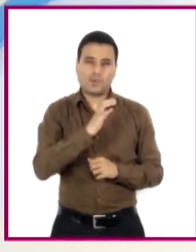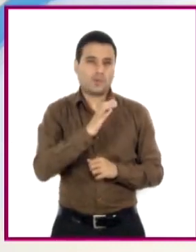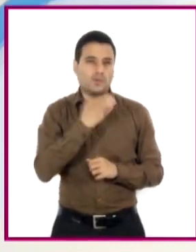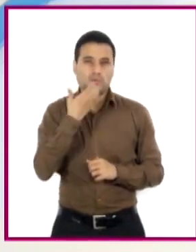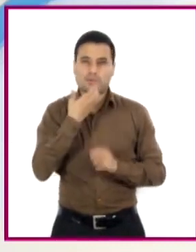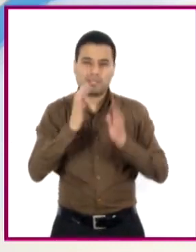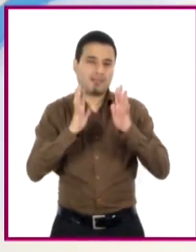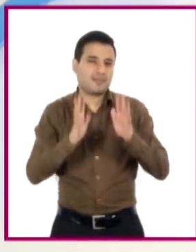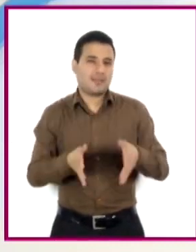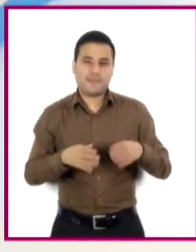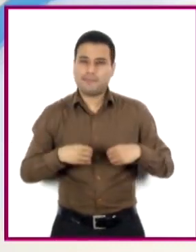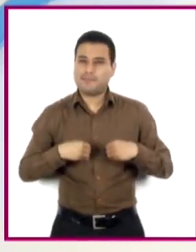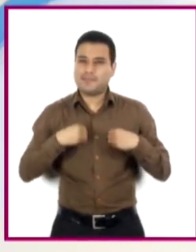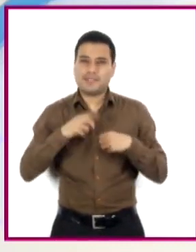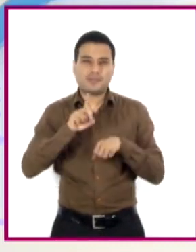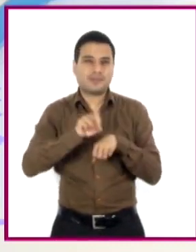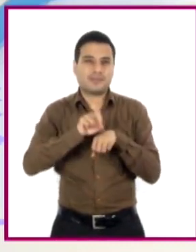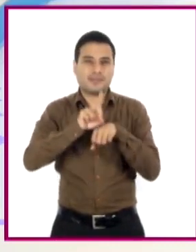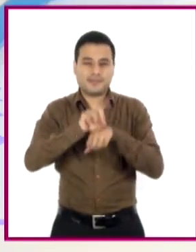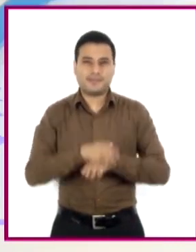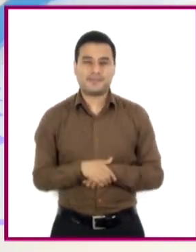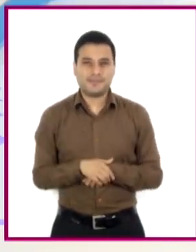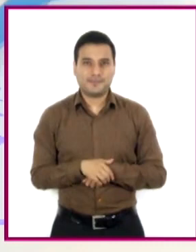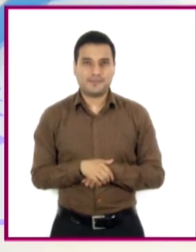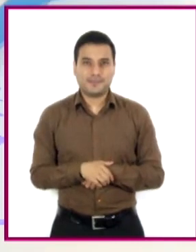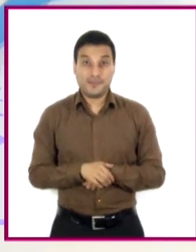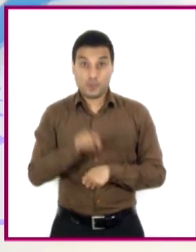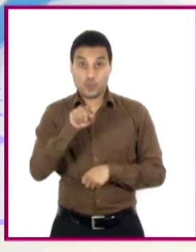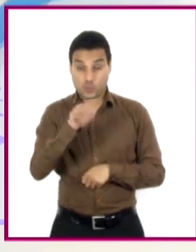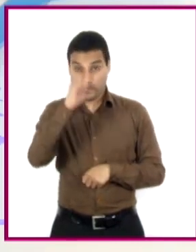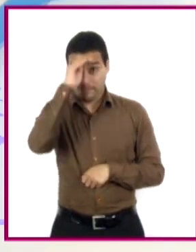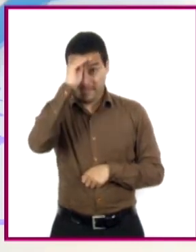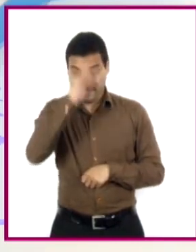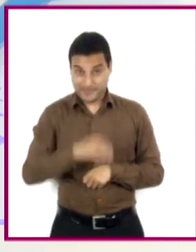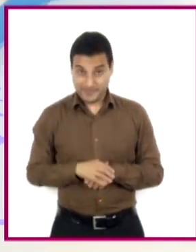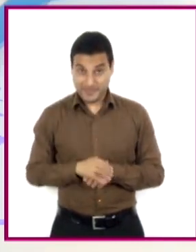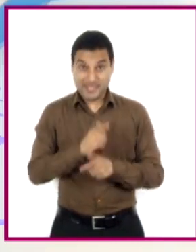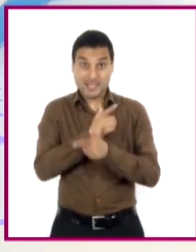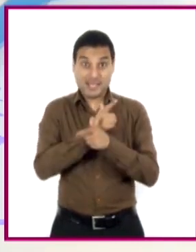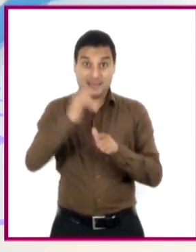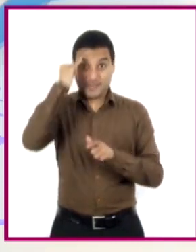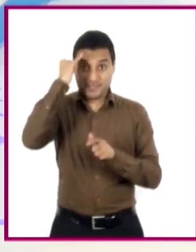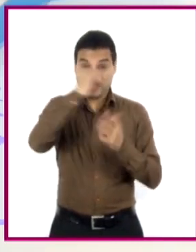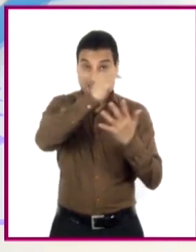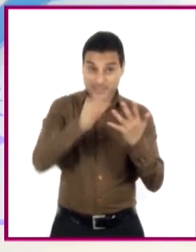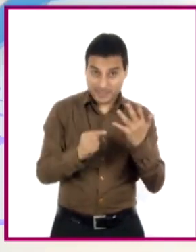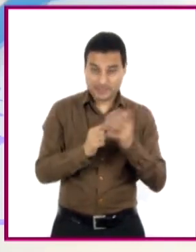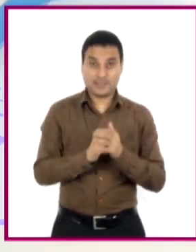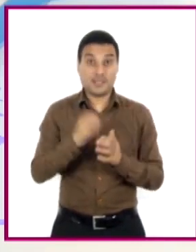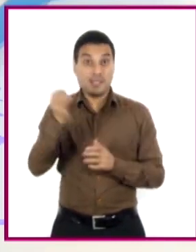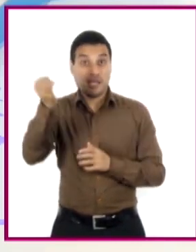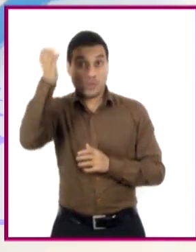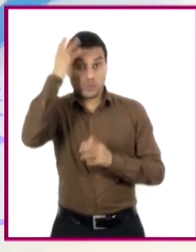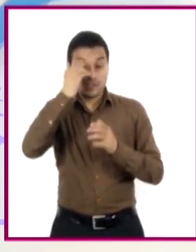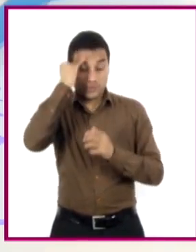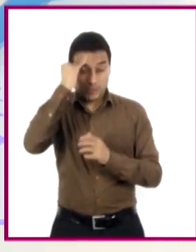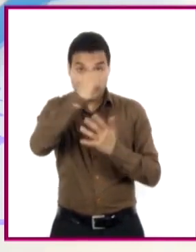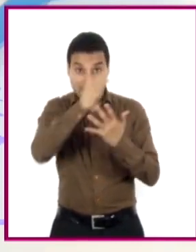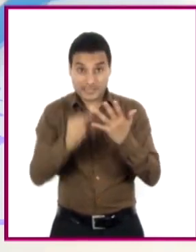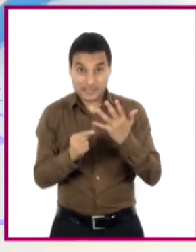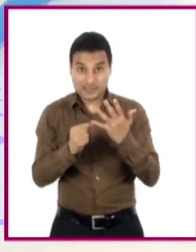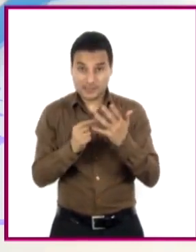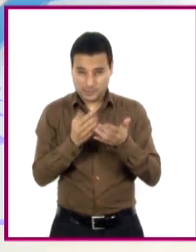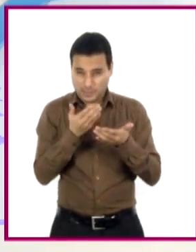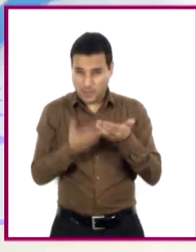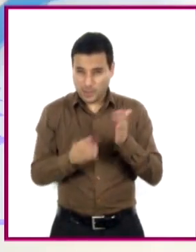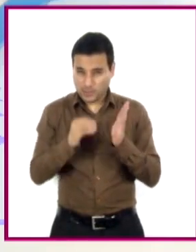en diversos aspectos. ¿Crees que las ideas del liberalismo, la ilustración y las revoluciones están